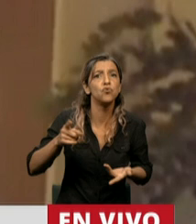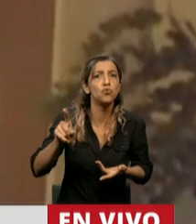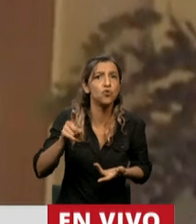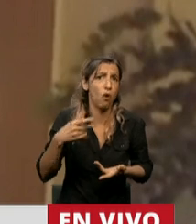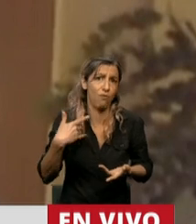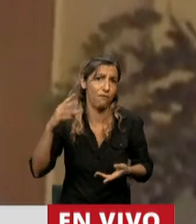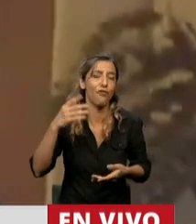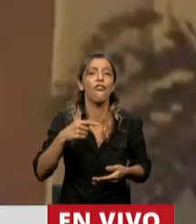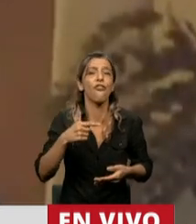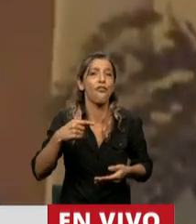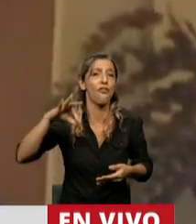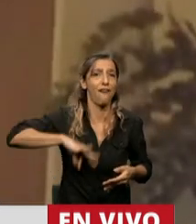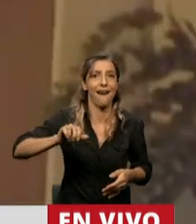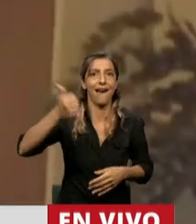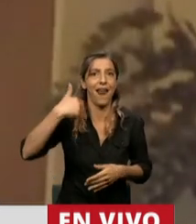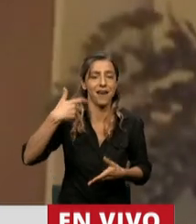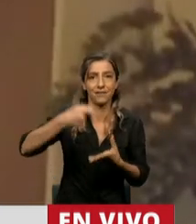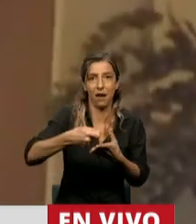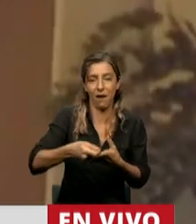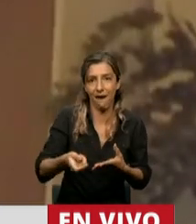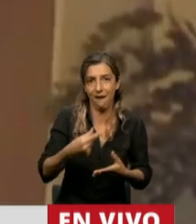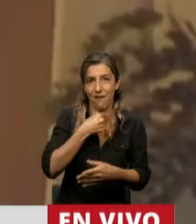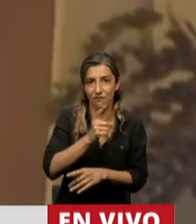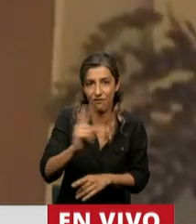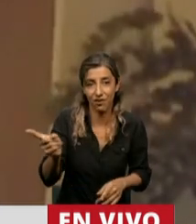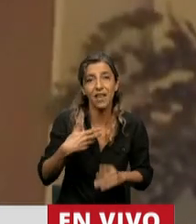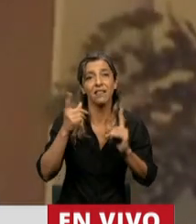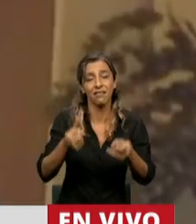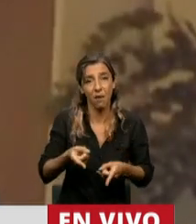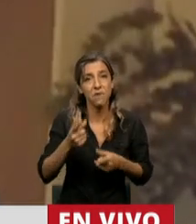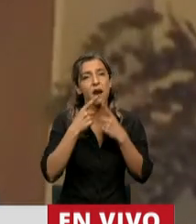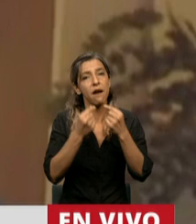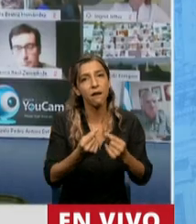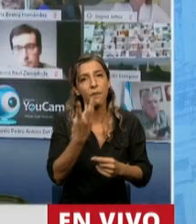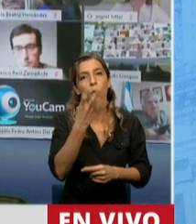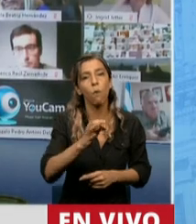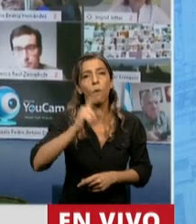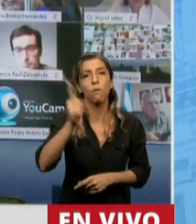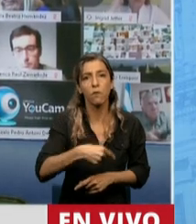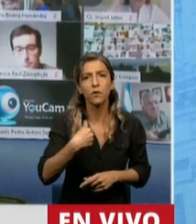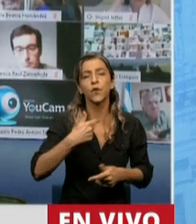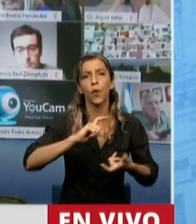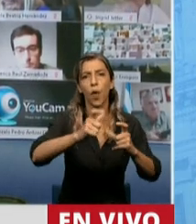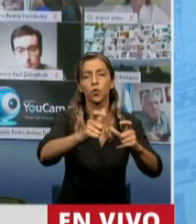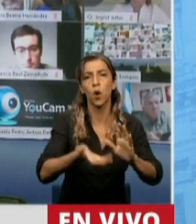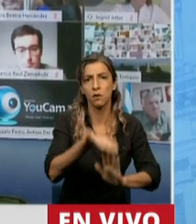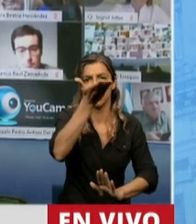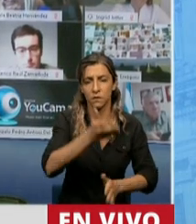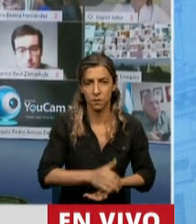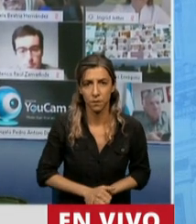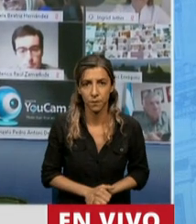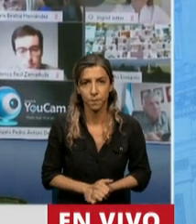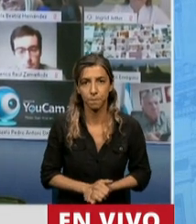ganancia y aparte reclama un 40% de este actualización jerárquico denominado